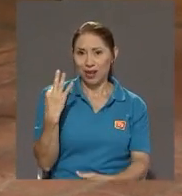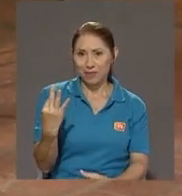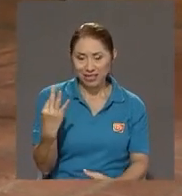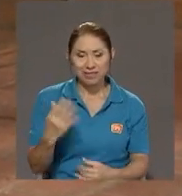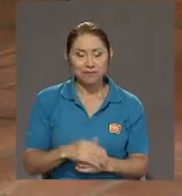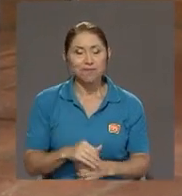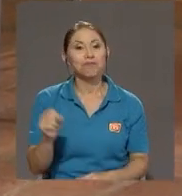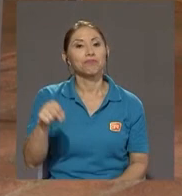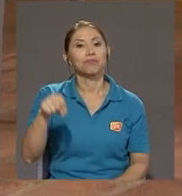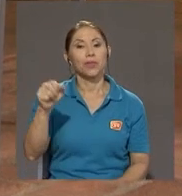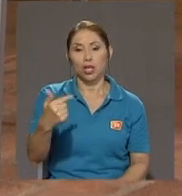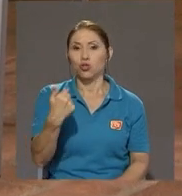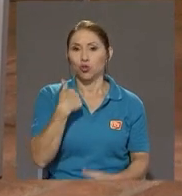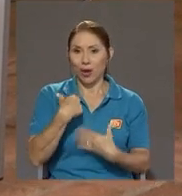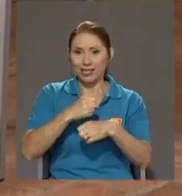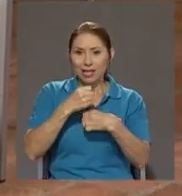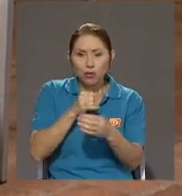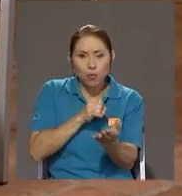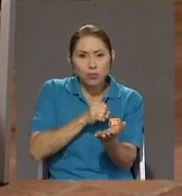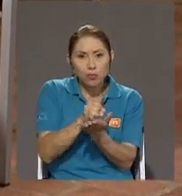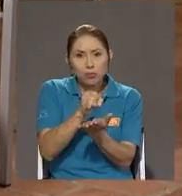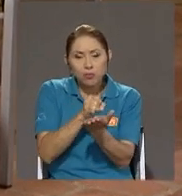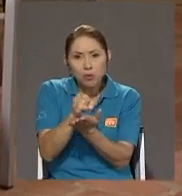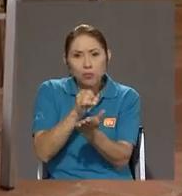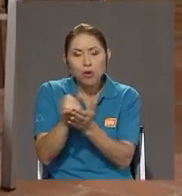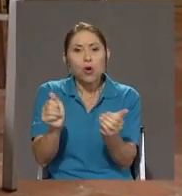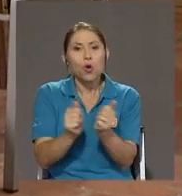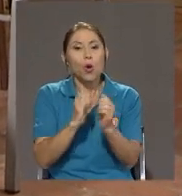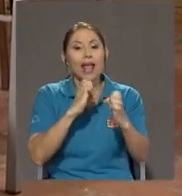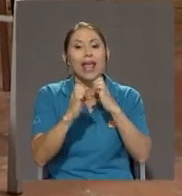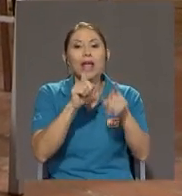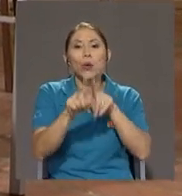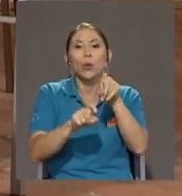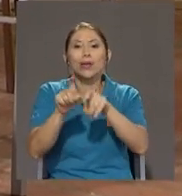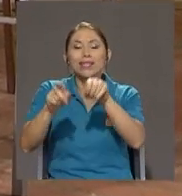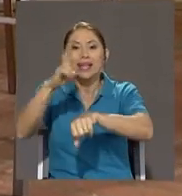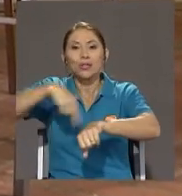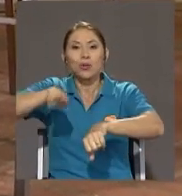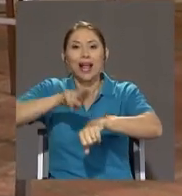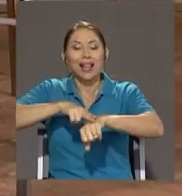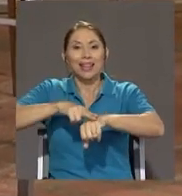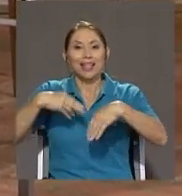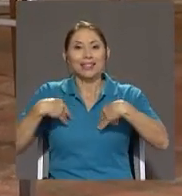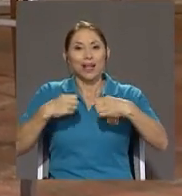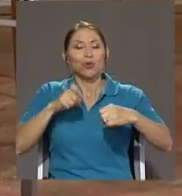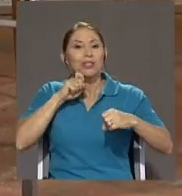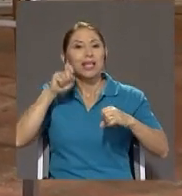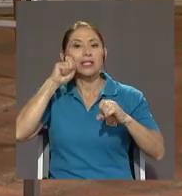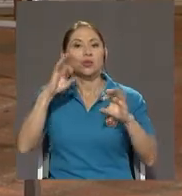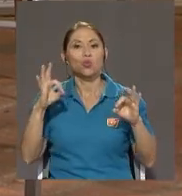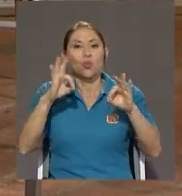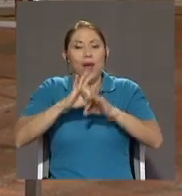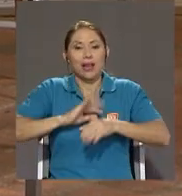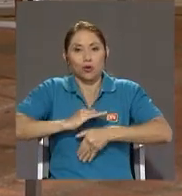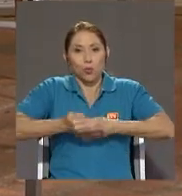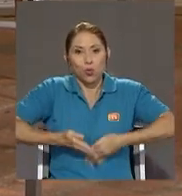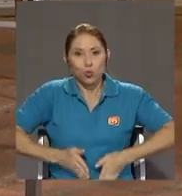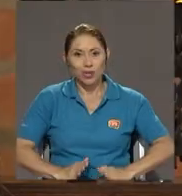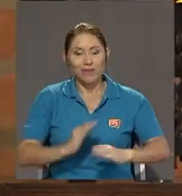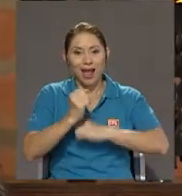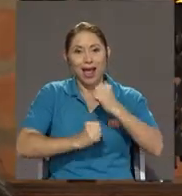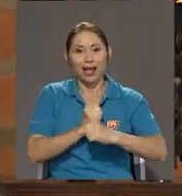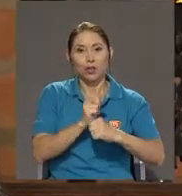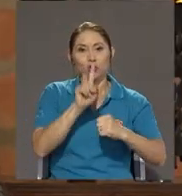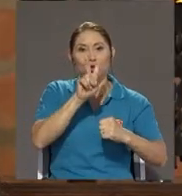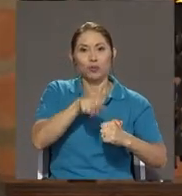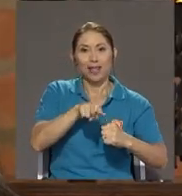Y efectivamente, yo estoy haciendo una investigación con la Encuesta Nacional de Salud Sexual y Reproductiva, la del 2010 y la del 2015,